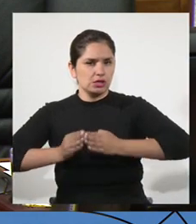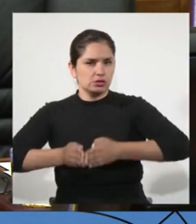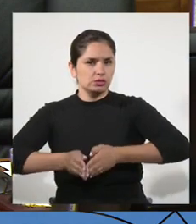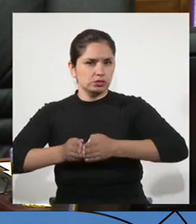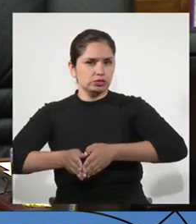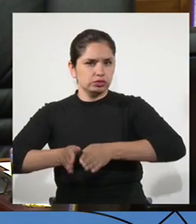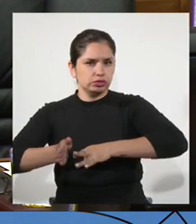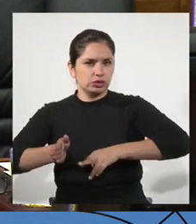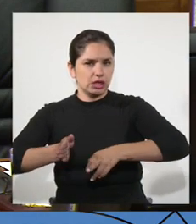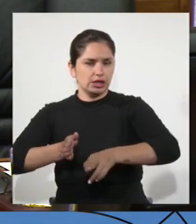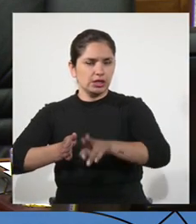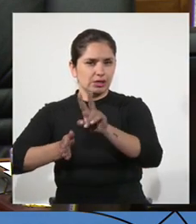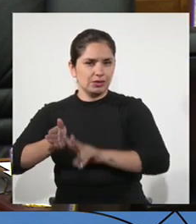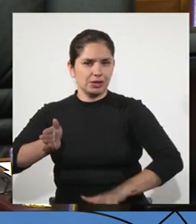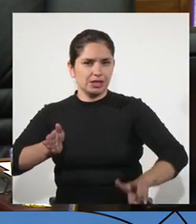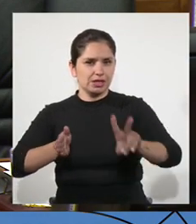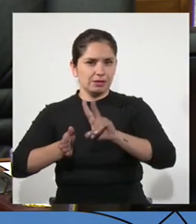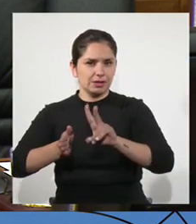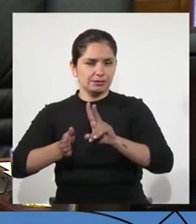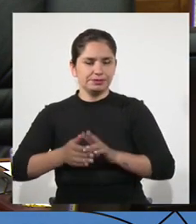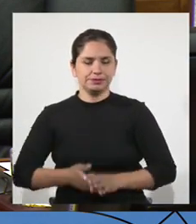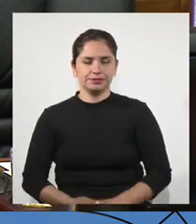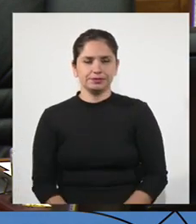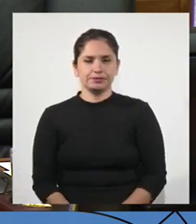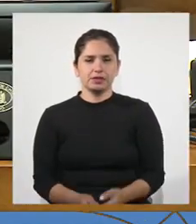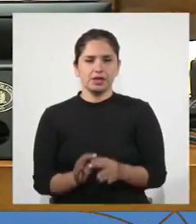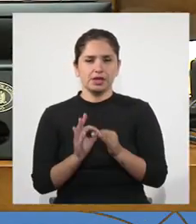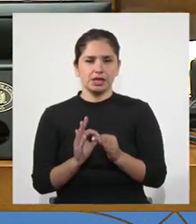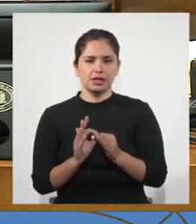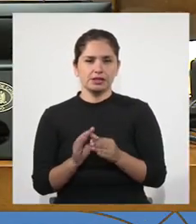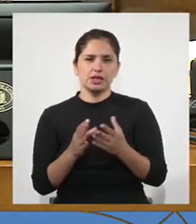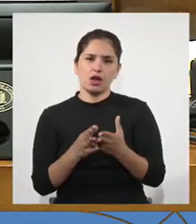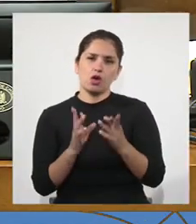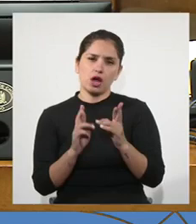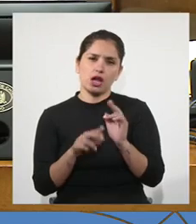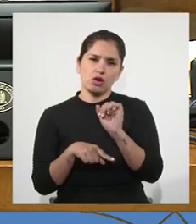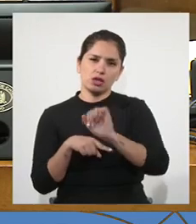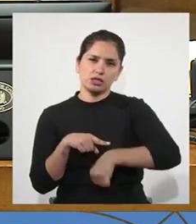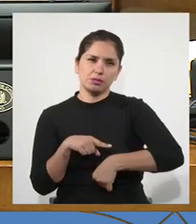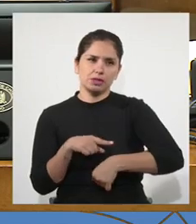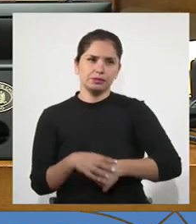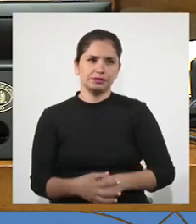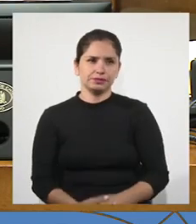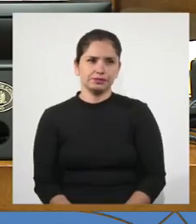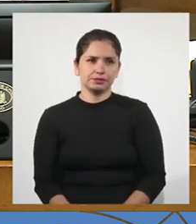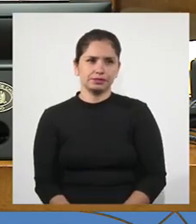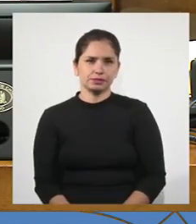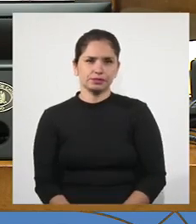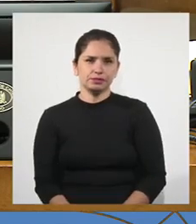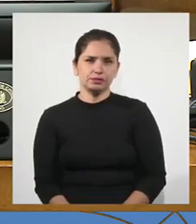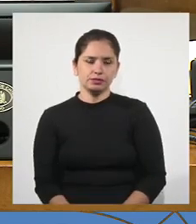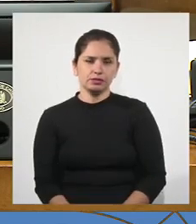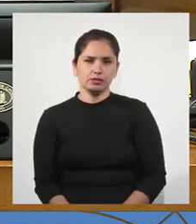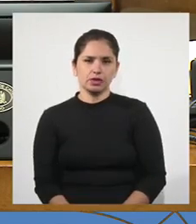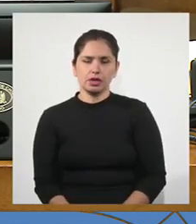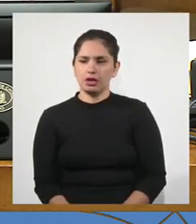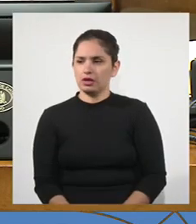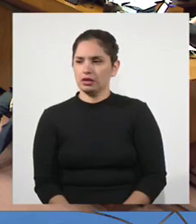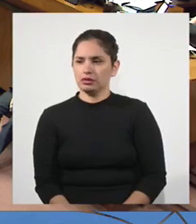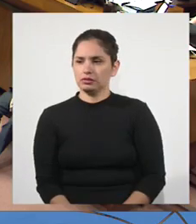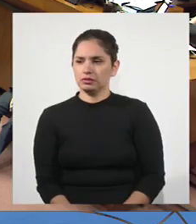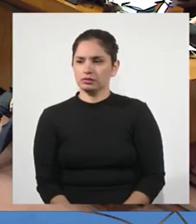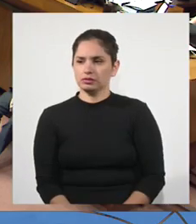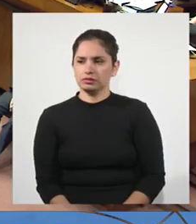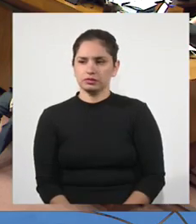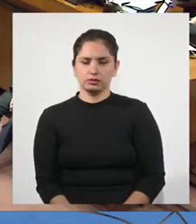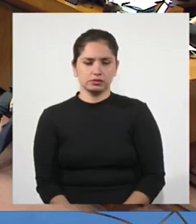del río en Valdivia. Bien, gracias, presidente. Claro, espero que lo puedan acoger. No sé el ejecutivo qué puede decirnos. Veámoslas todas. No, dije